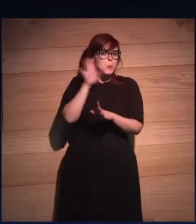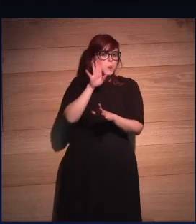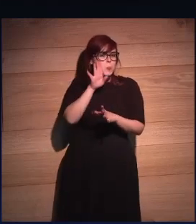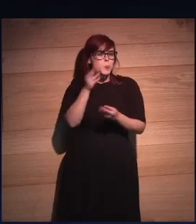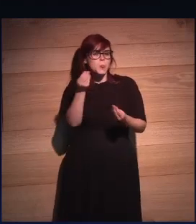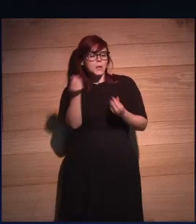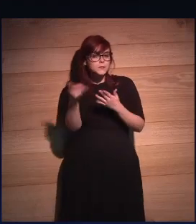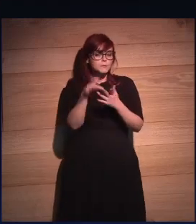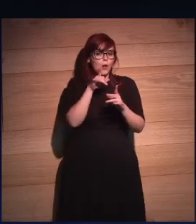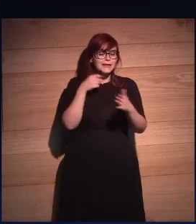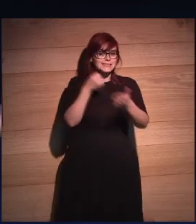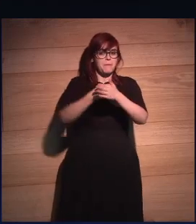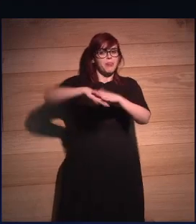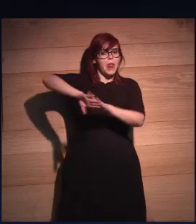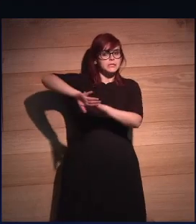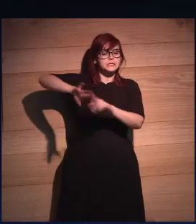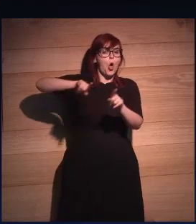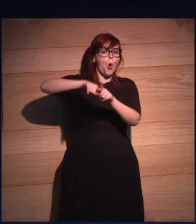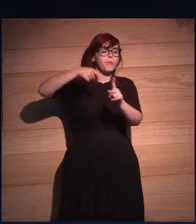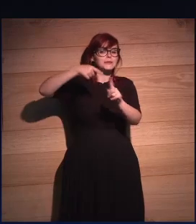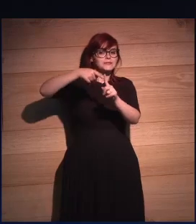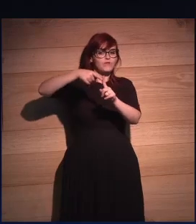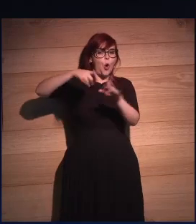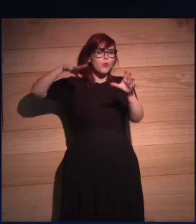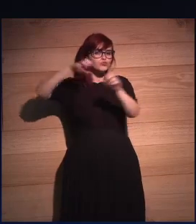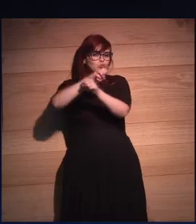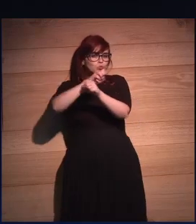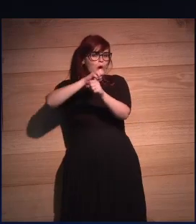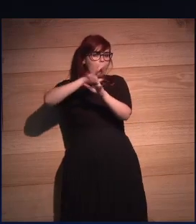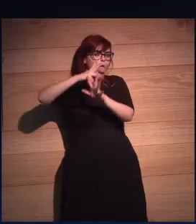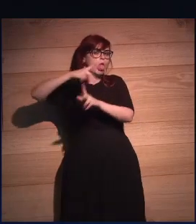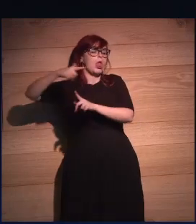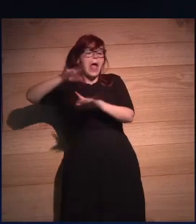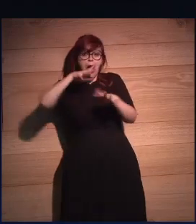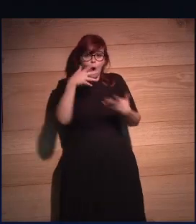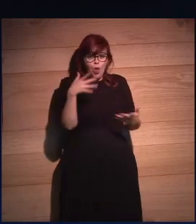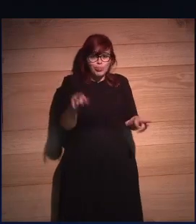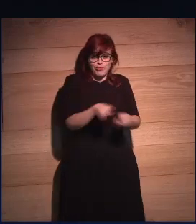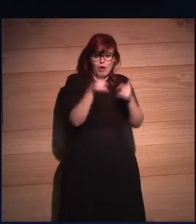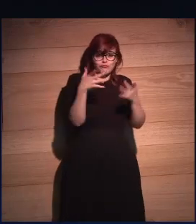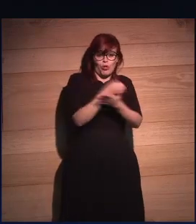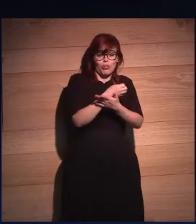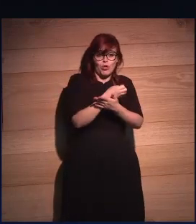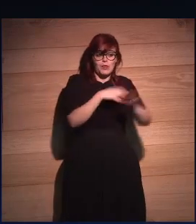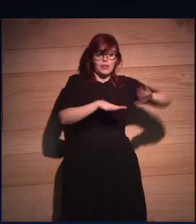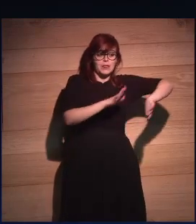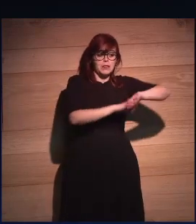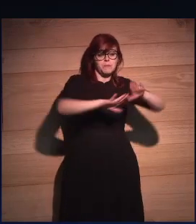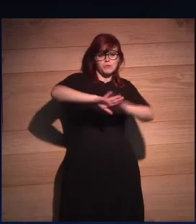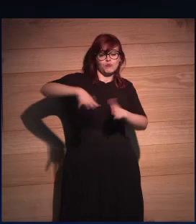dudosos, ¿no? De extrema derecha con intenciones más dudosas todavía, y ahora, sin embargo, los usa todo el